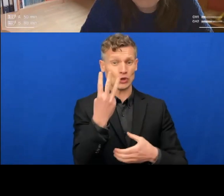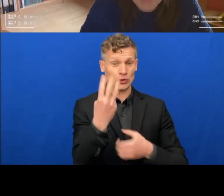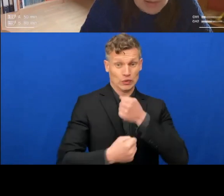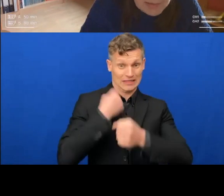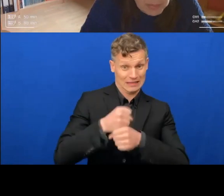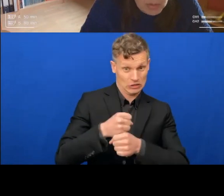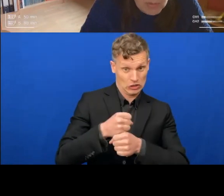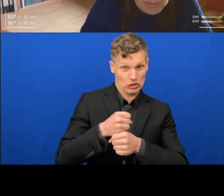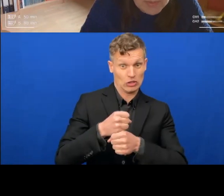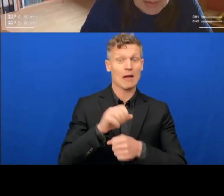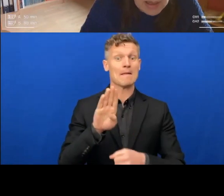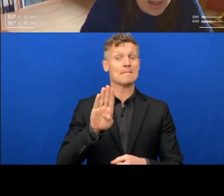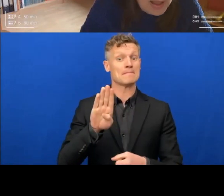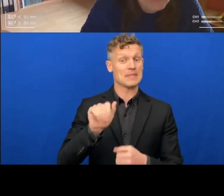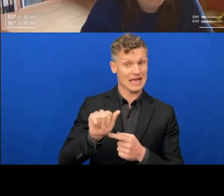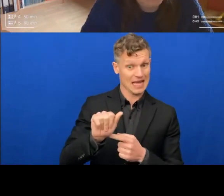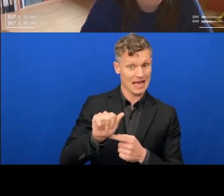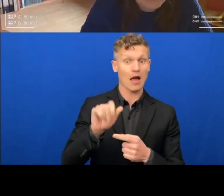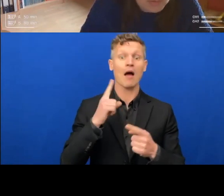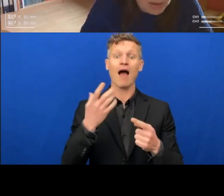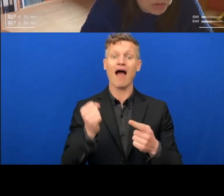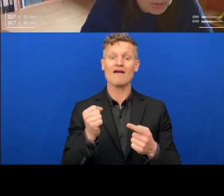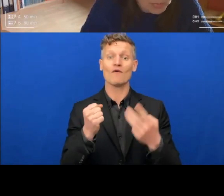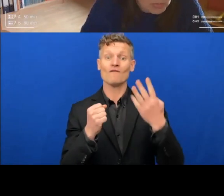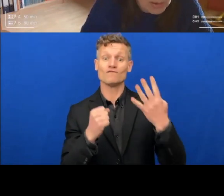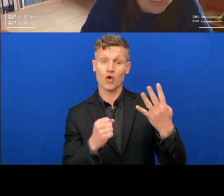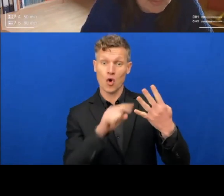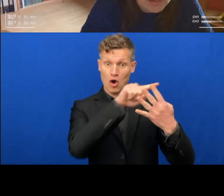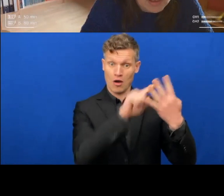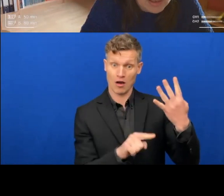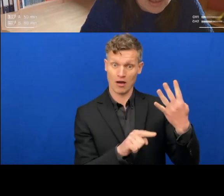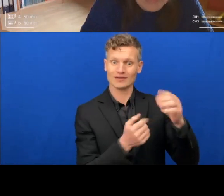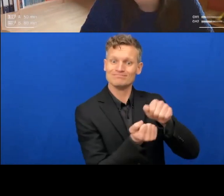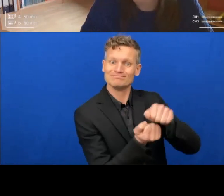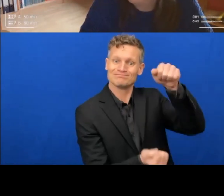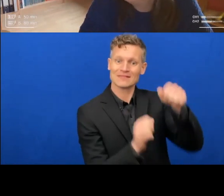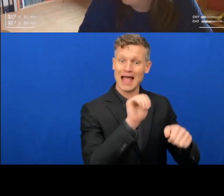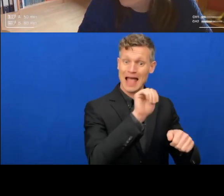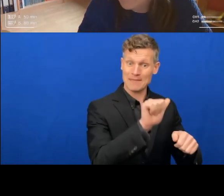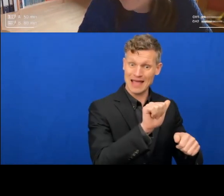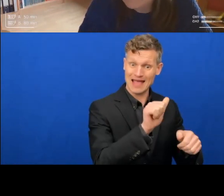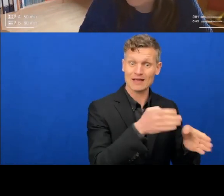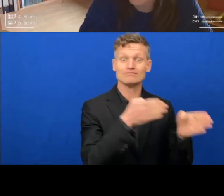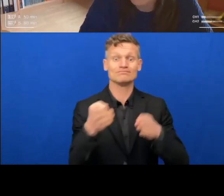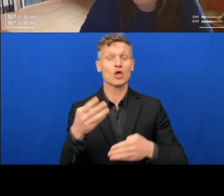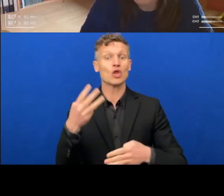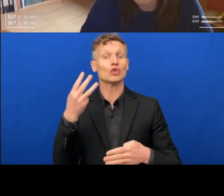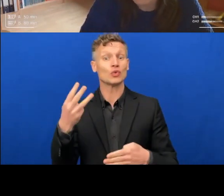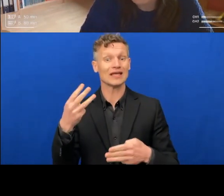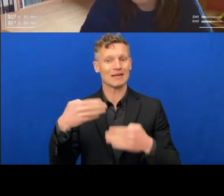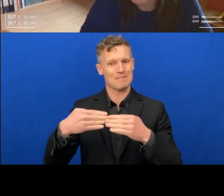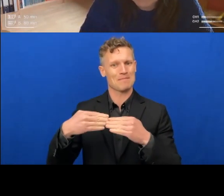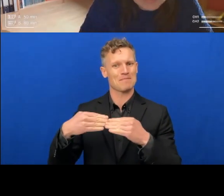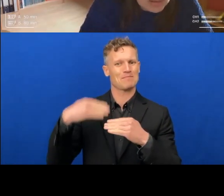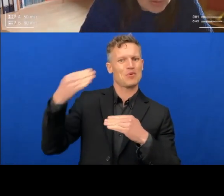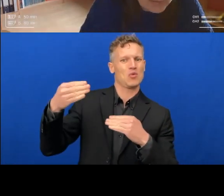ofrecía un programa de licenciatura y 4 maestrías y 3 programas de posgrado.